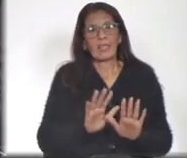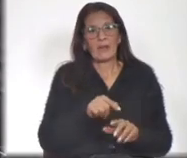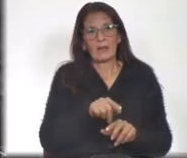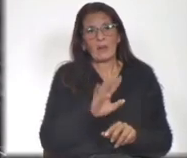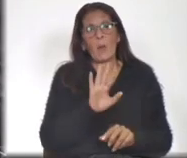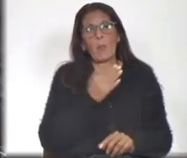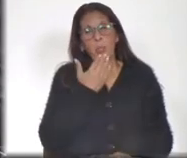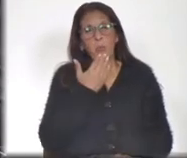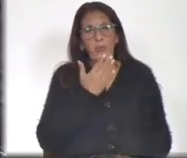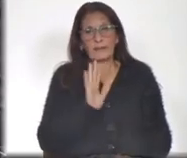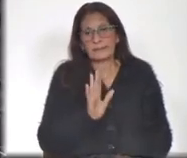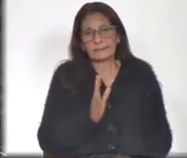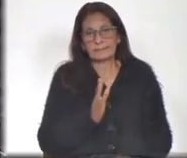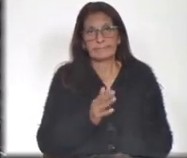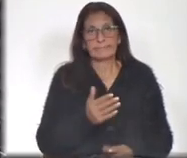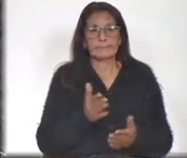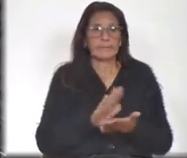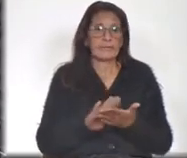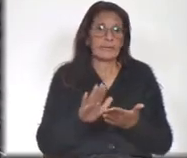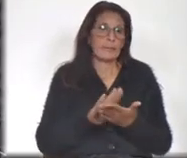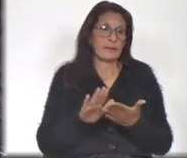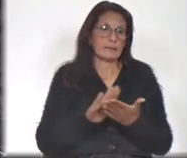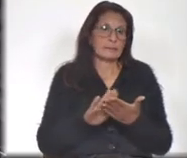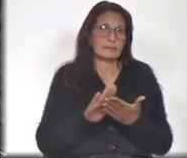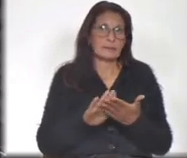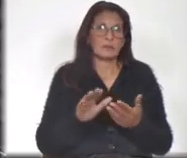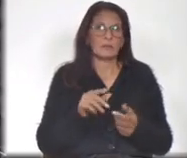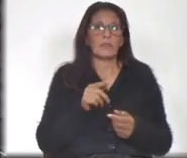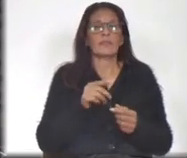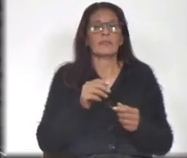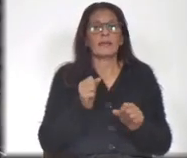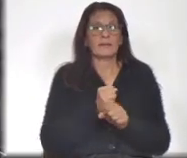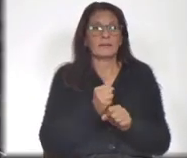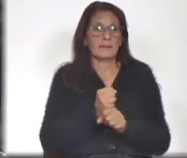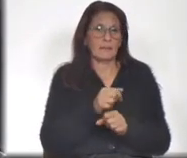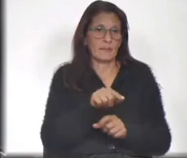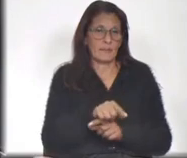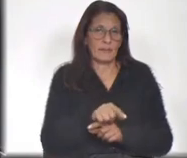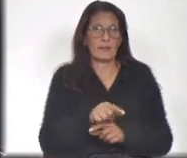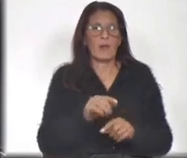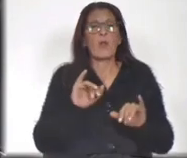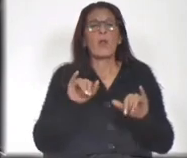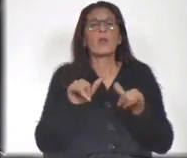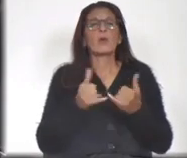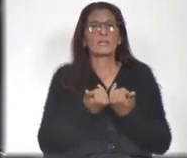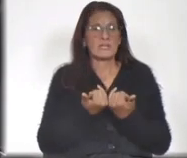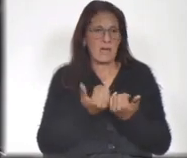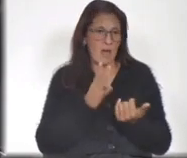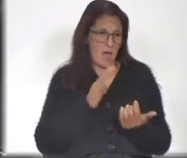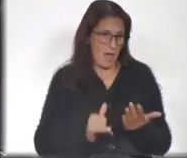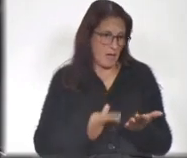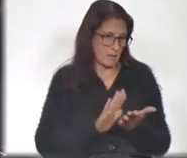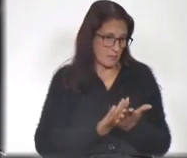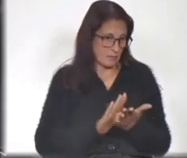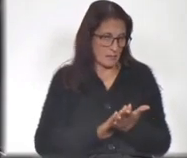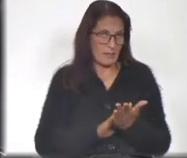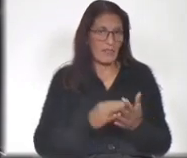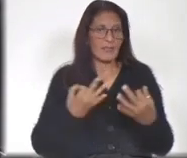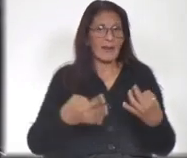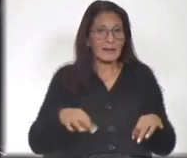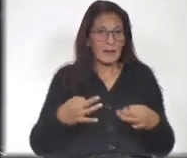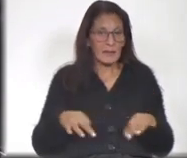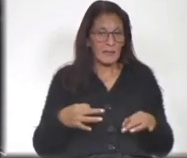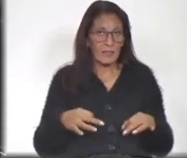dudas. Repasando algunas de esas, de las que se han confirmado, lo que ya es un hecho confirmado de la